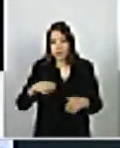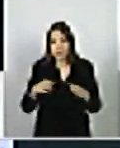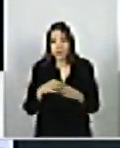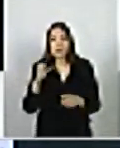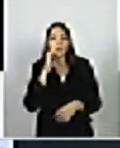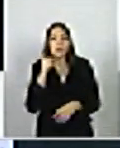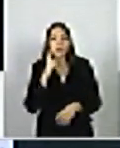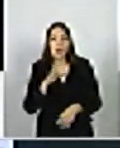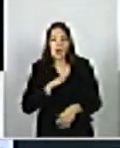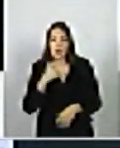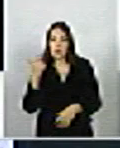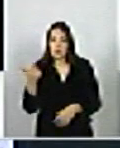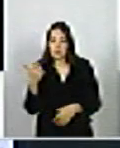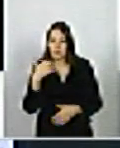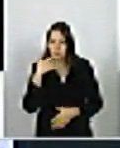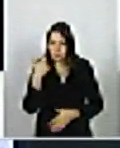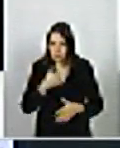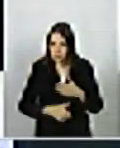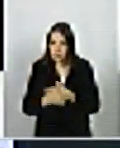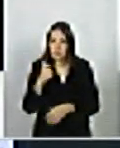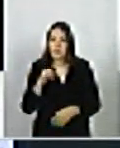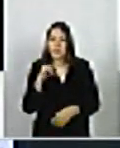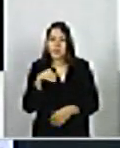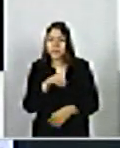Seguro Social había